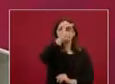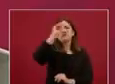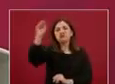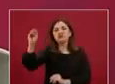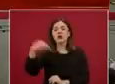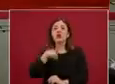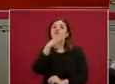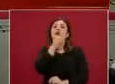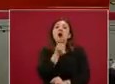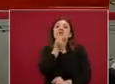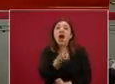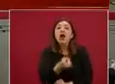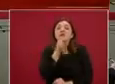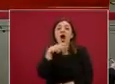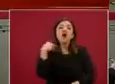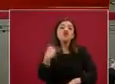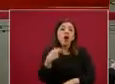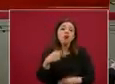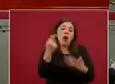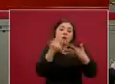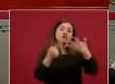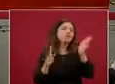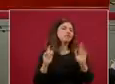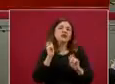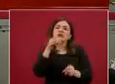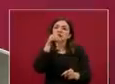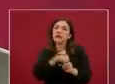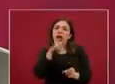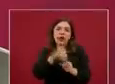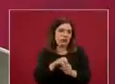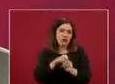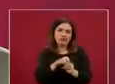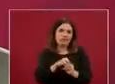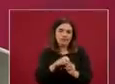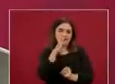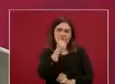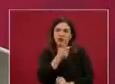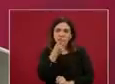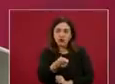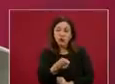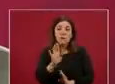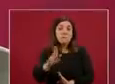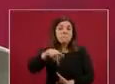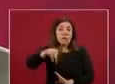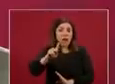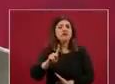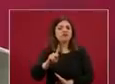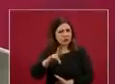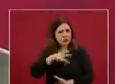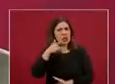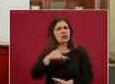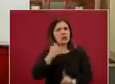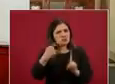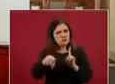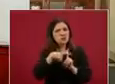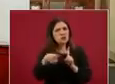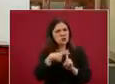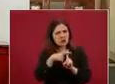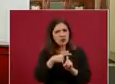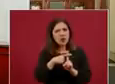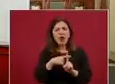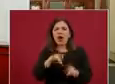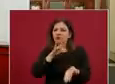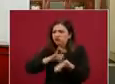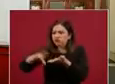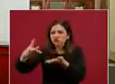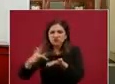no puedo revelar los detalles de las conversaciones porque son confidenciales, pero el ánimo es muy positivo. La